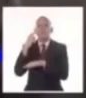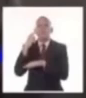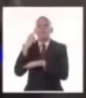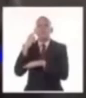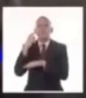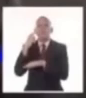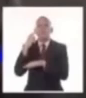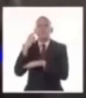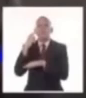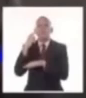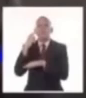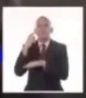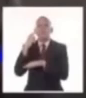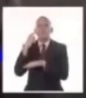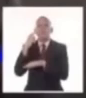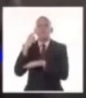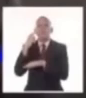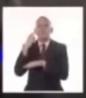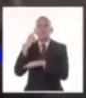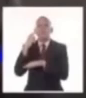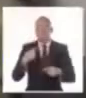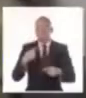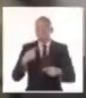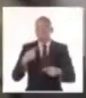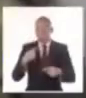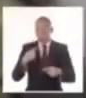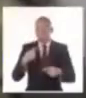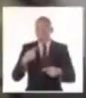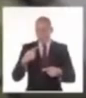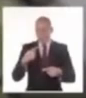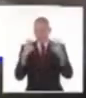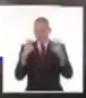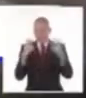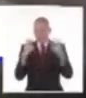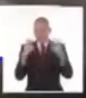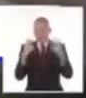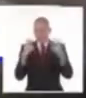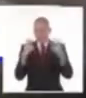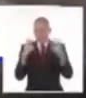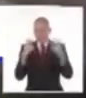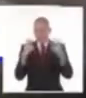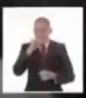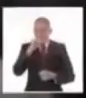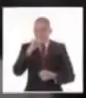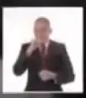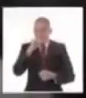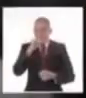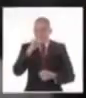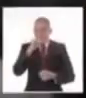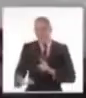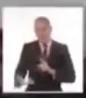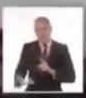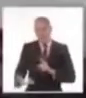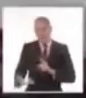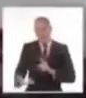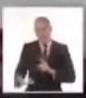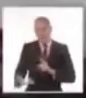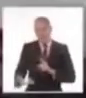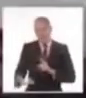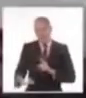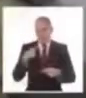perdóname. A ver, niño, ¿cómo era que se llamaba este? ¿Cómo era que se llamaba él? Se llamaba Rigoberto. Bueno, Rigoberto, a ver, Rigoberto,